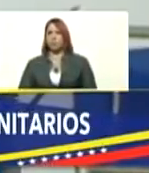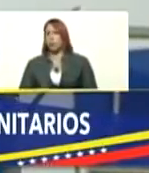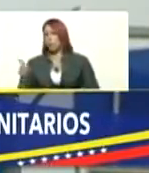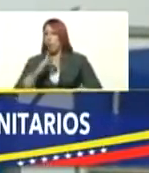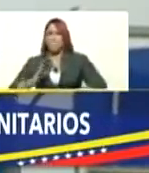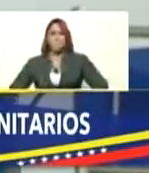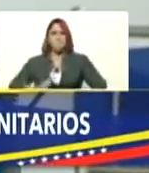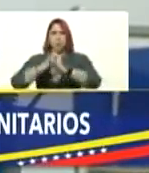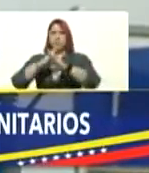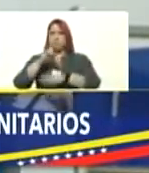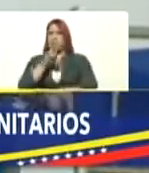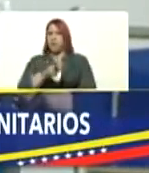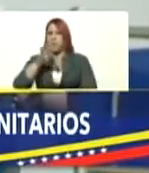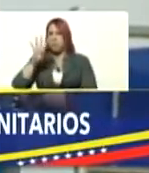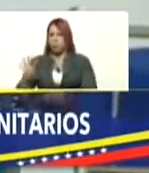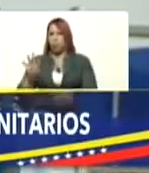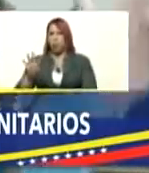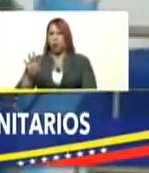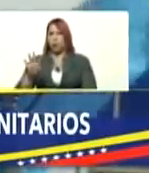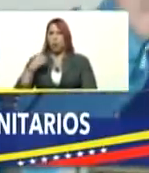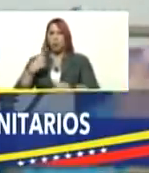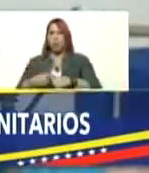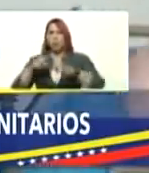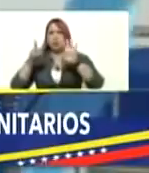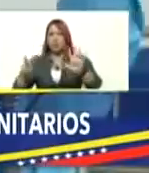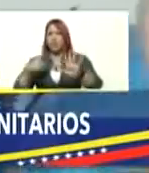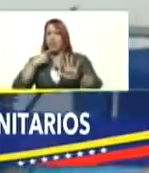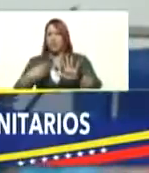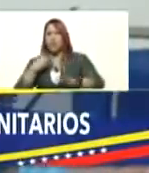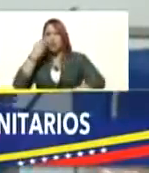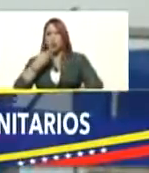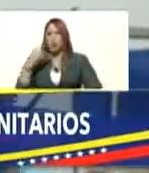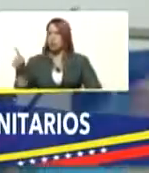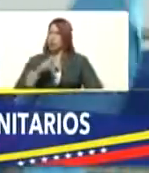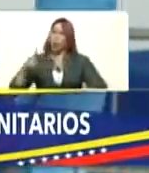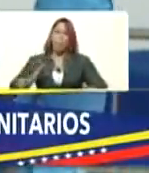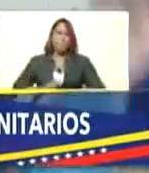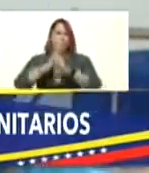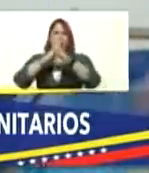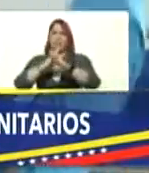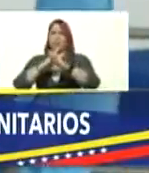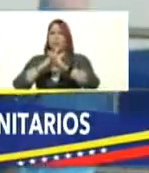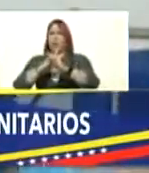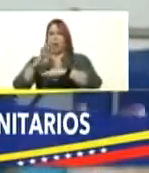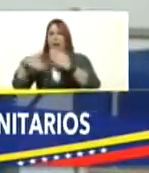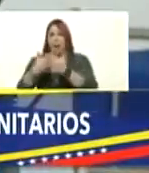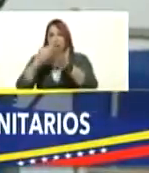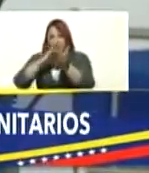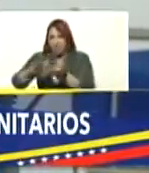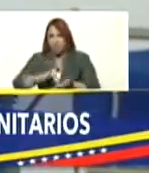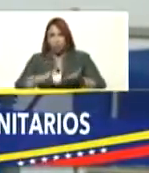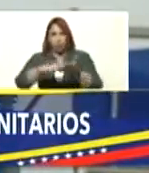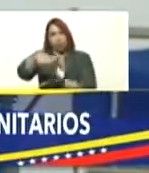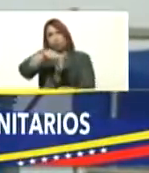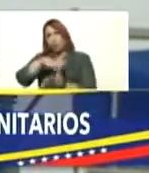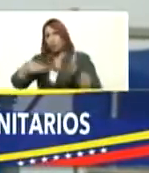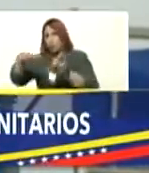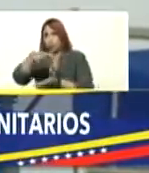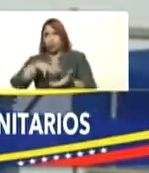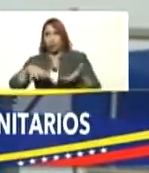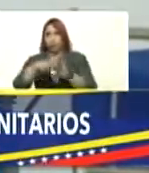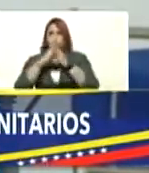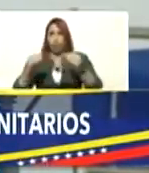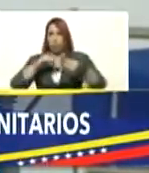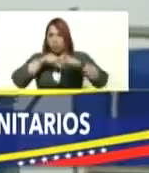paramos 24/7, como dice la juventud. No nos pararemos hasta que resolvamos todos los problemas que tenemos